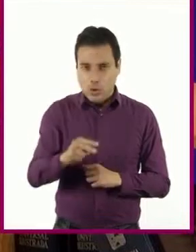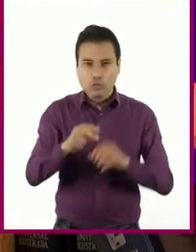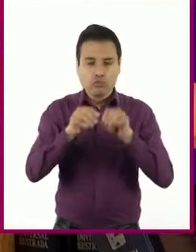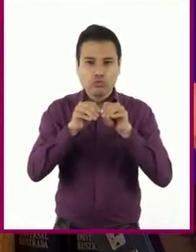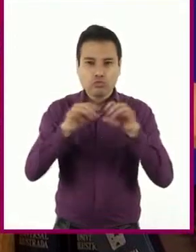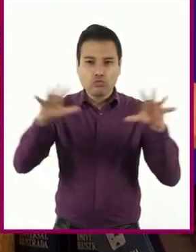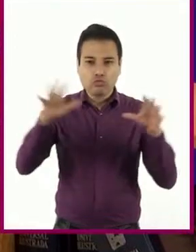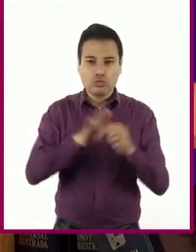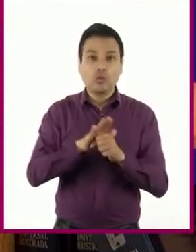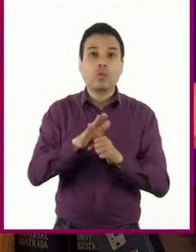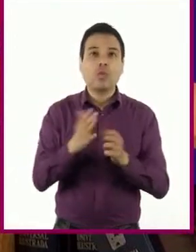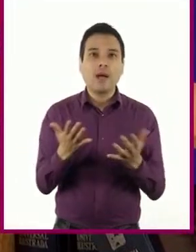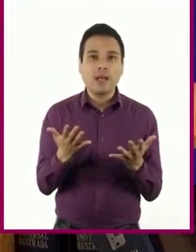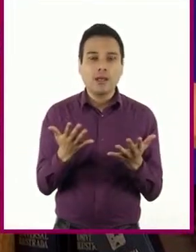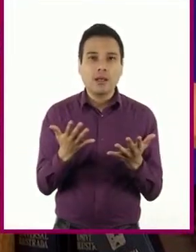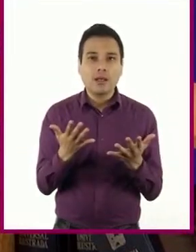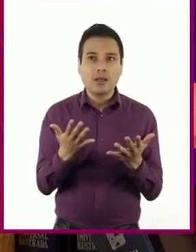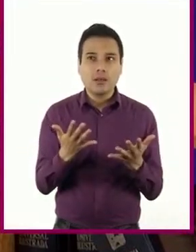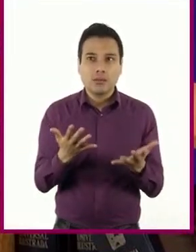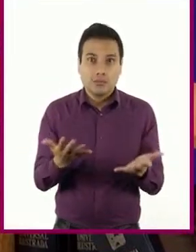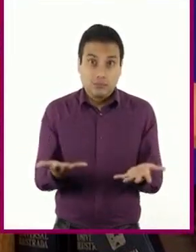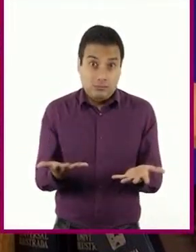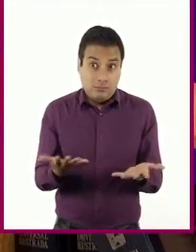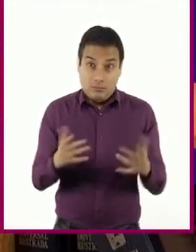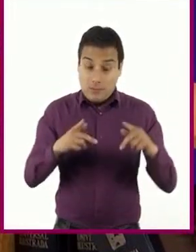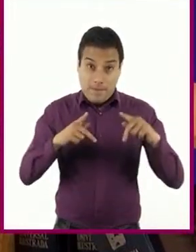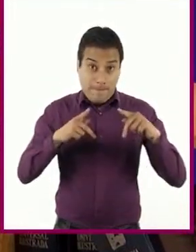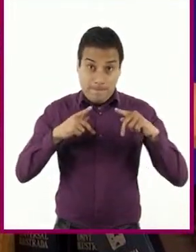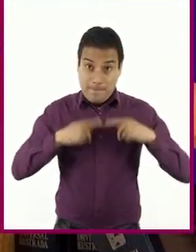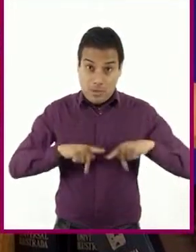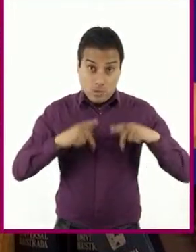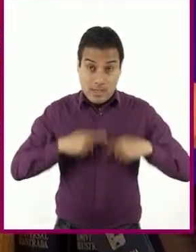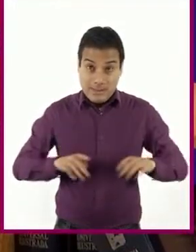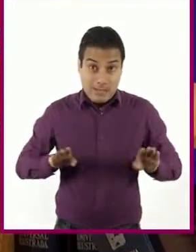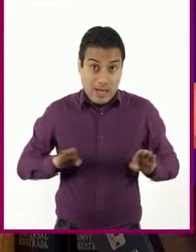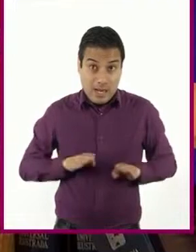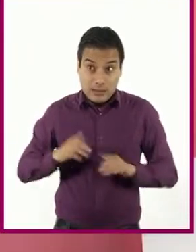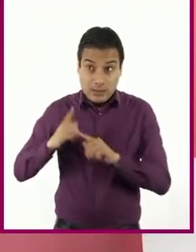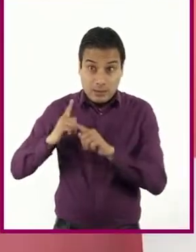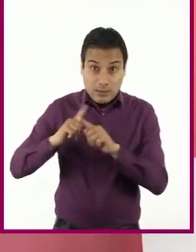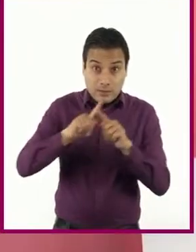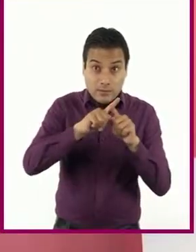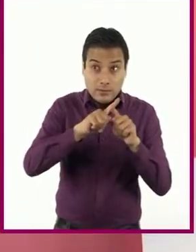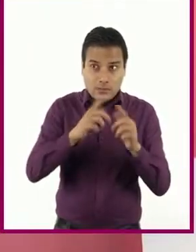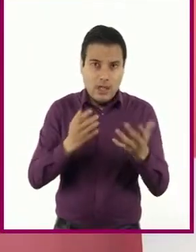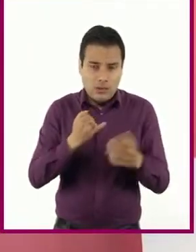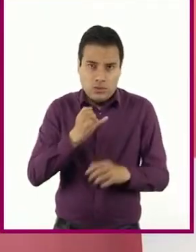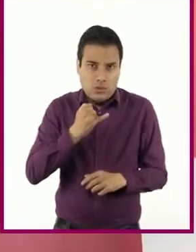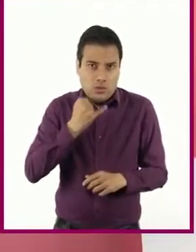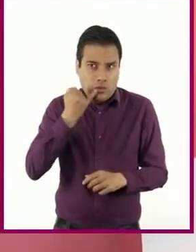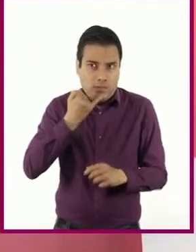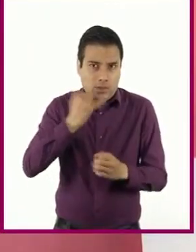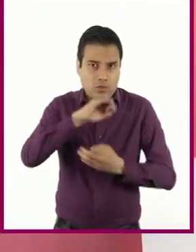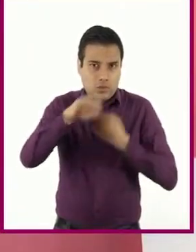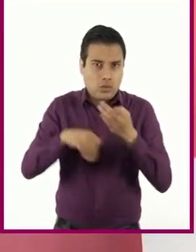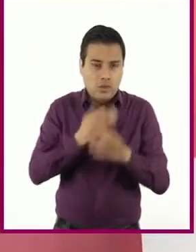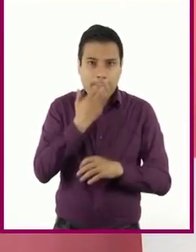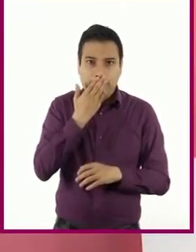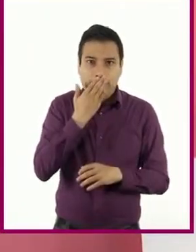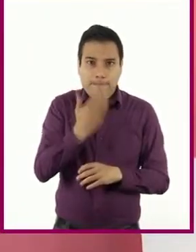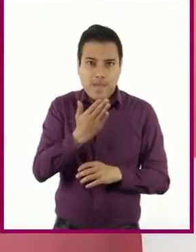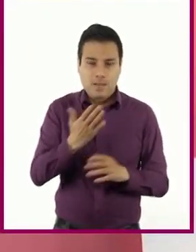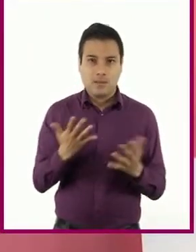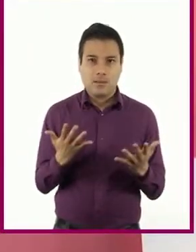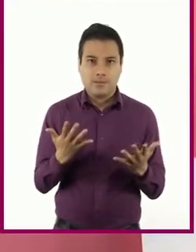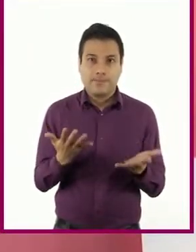pues si somos un país plurilingüe, la respuesta sería todas. Así es. Claro, no todas al